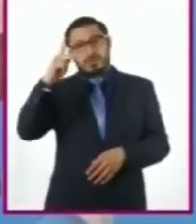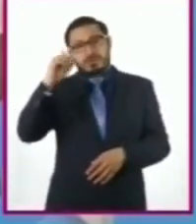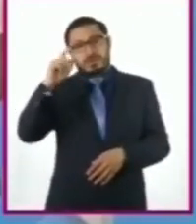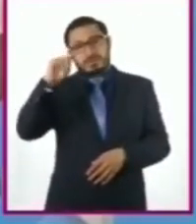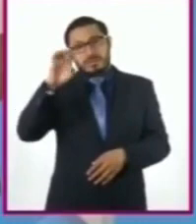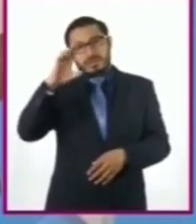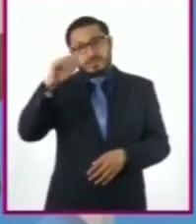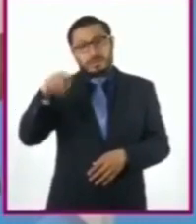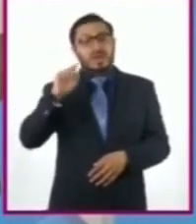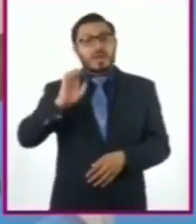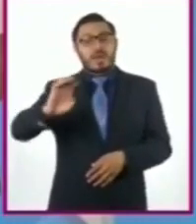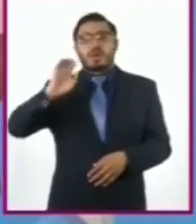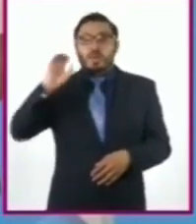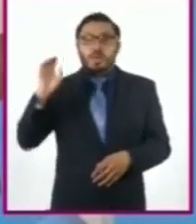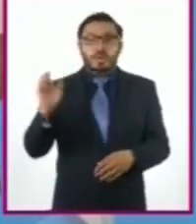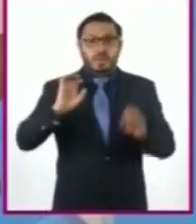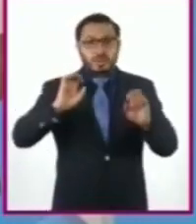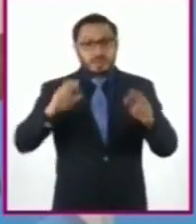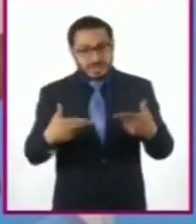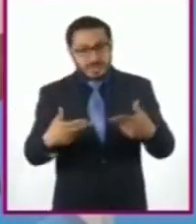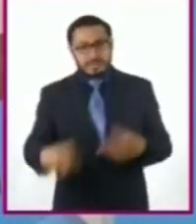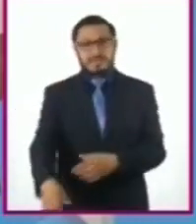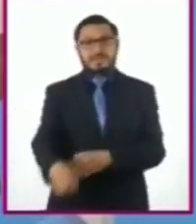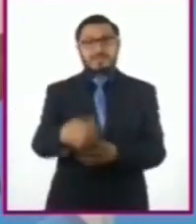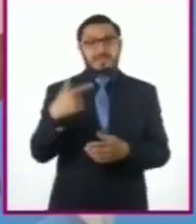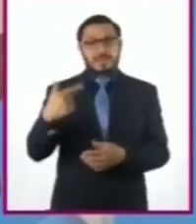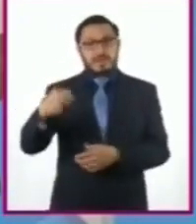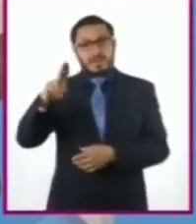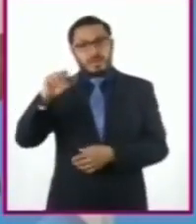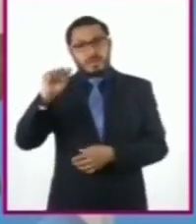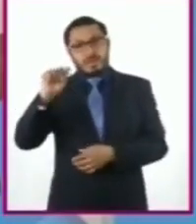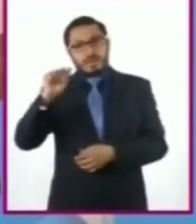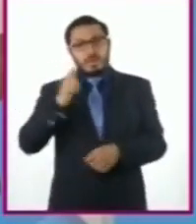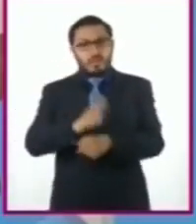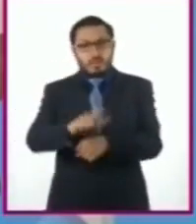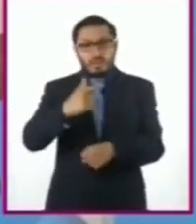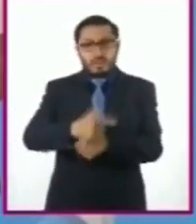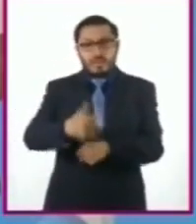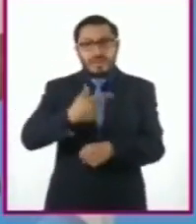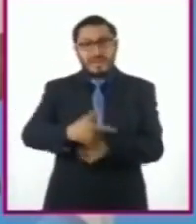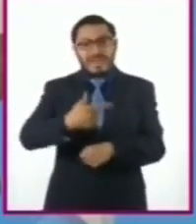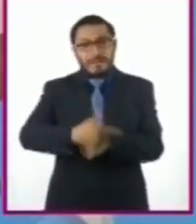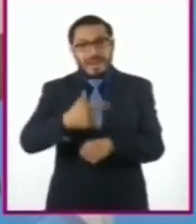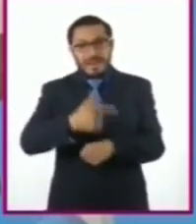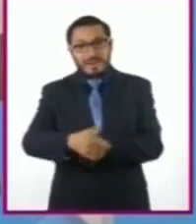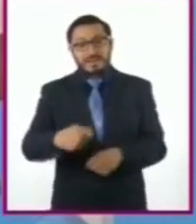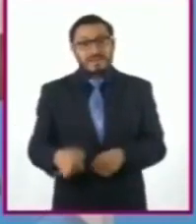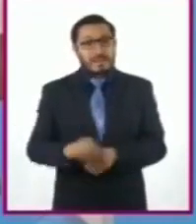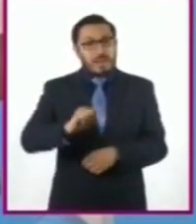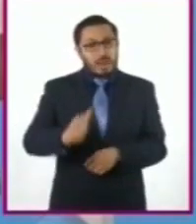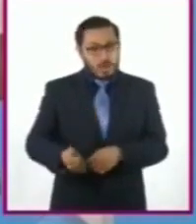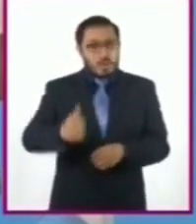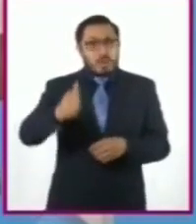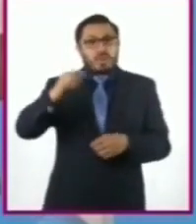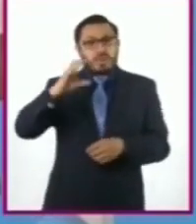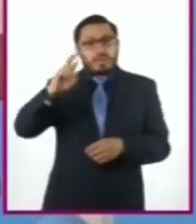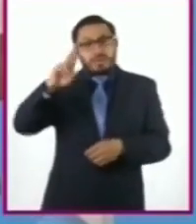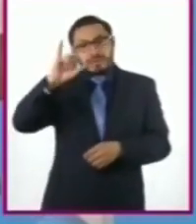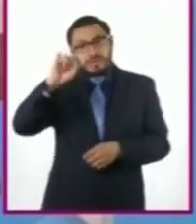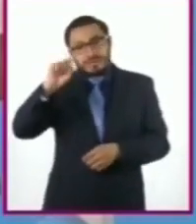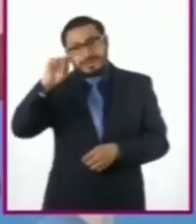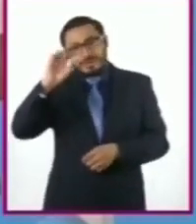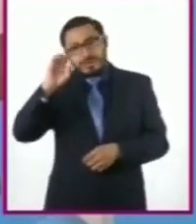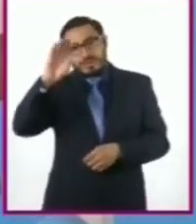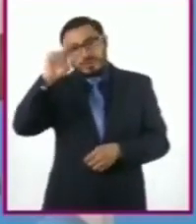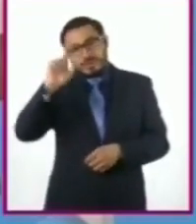y Guatemala. Cristóbal de Olid, otro de sus capitanes, le encargó la expedición marítima